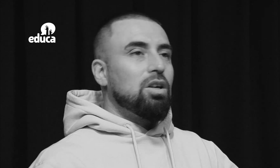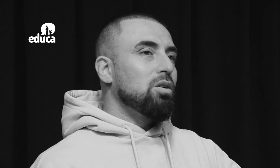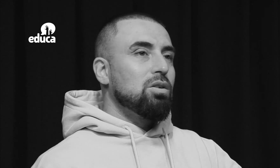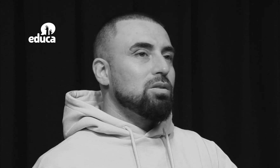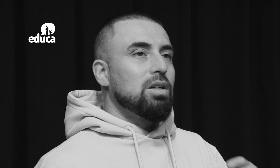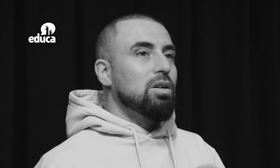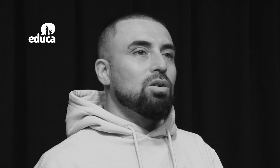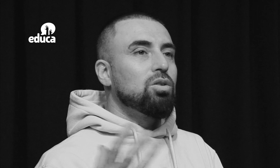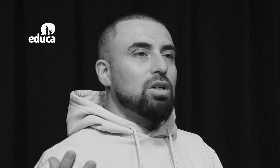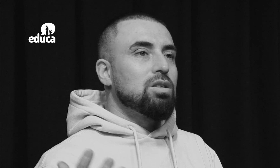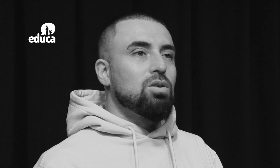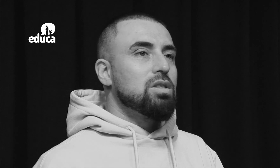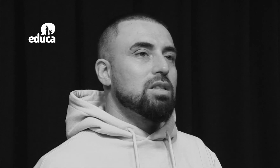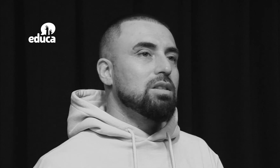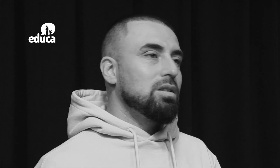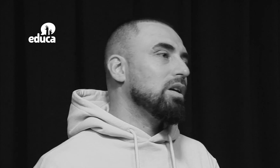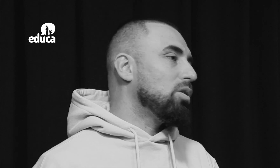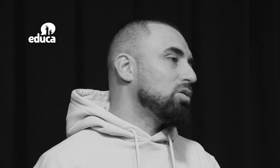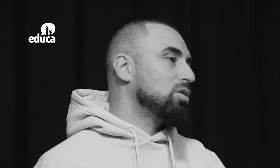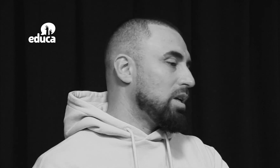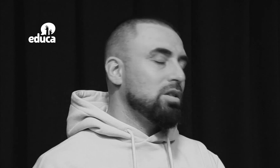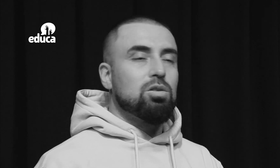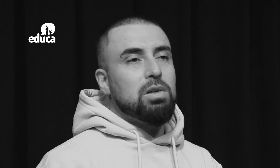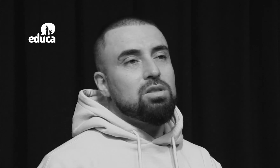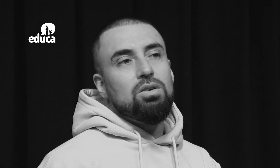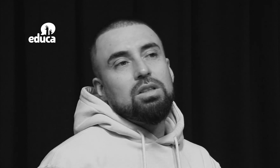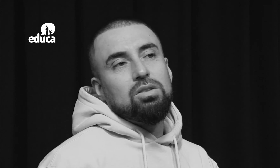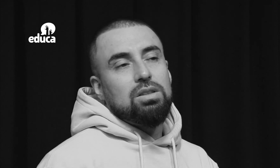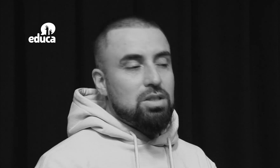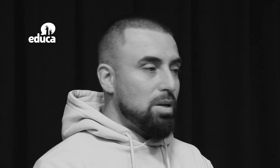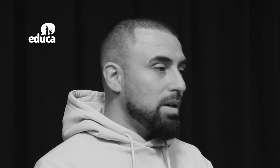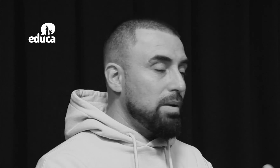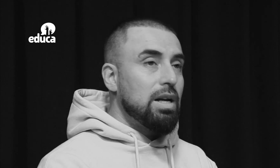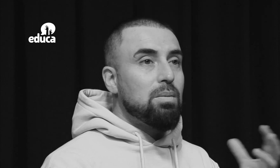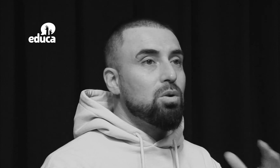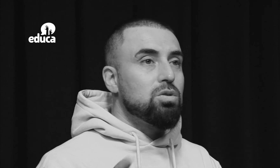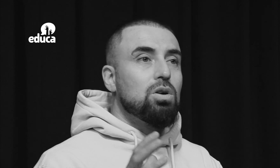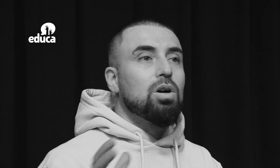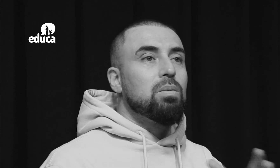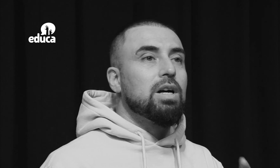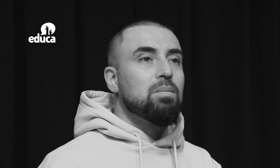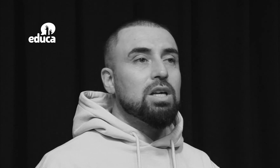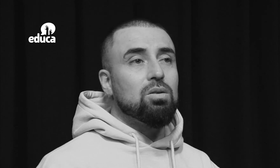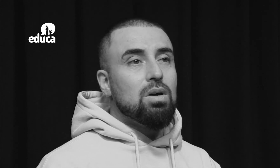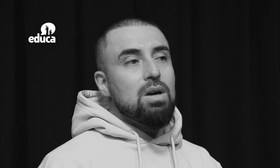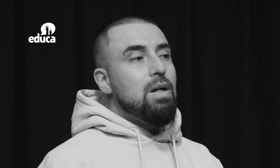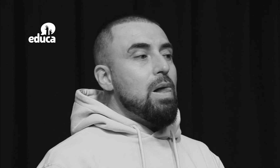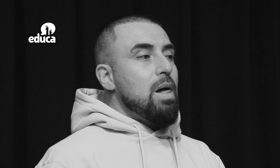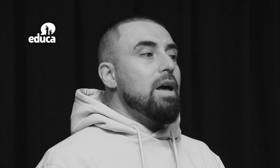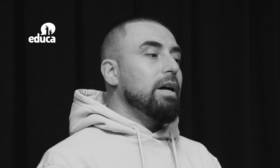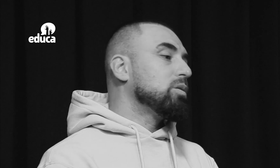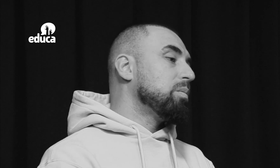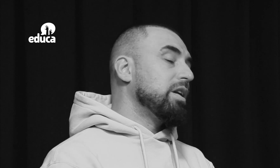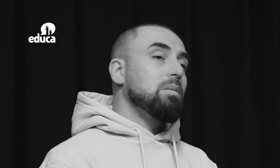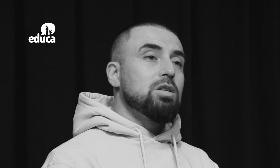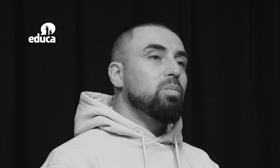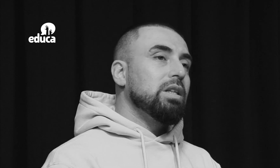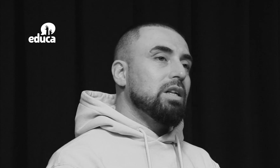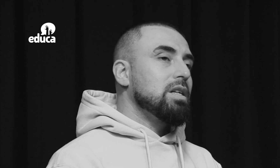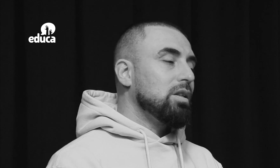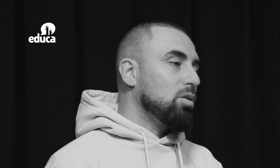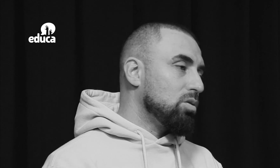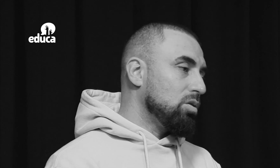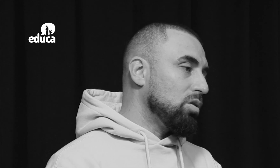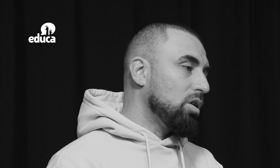más orientado en otras cosas, en otros de la introspección. Entonces es chévere ver la evolución, cómo va cambiando. Eso me parece a mí